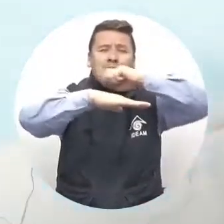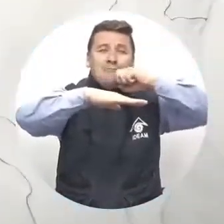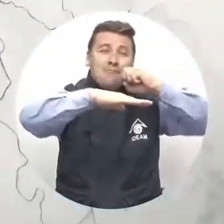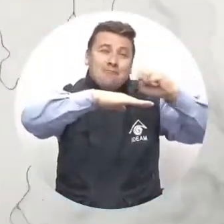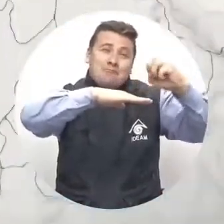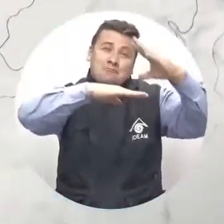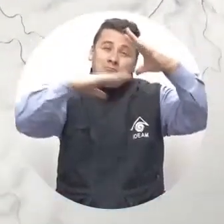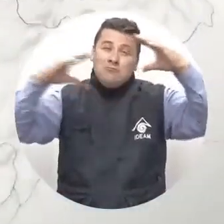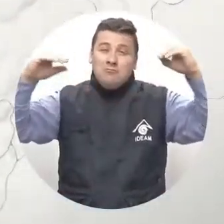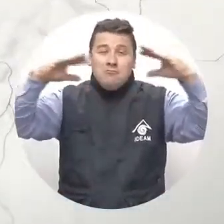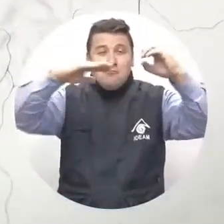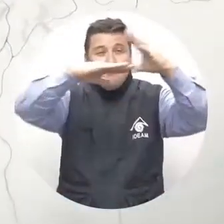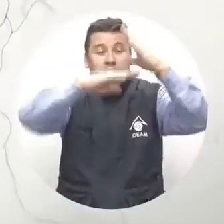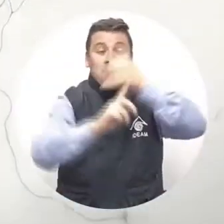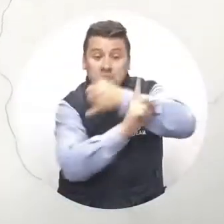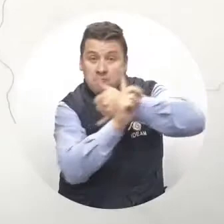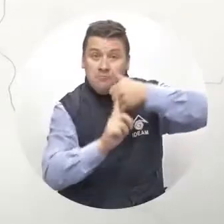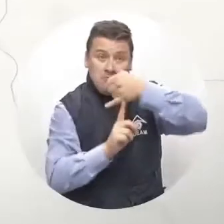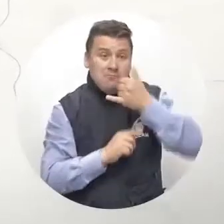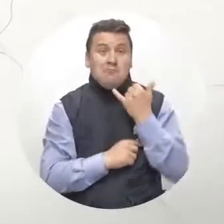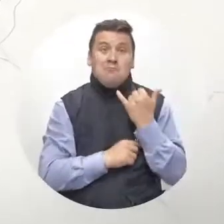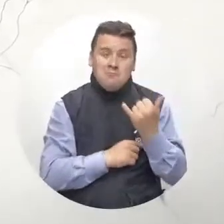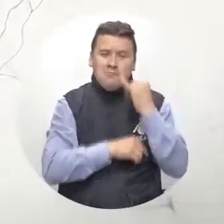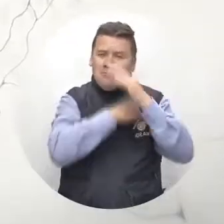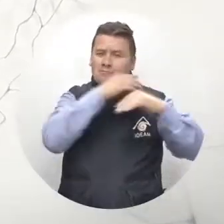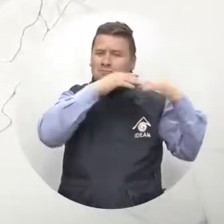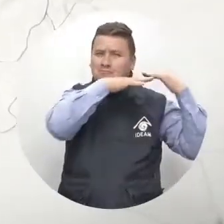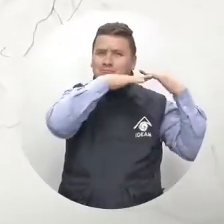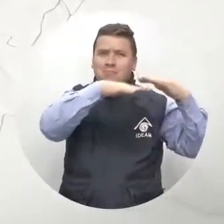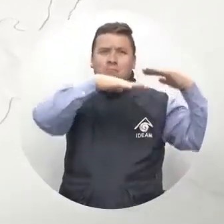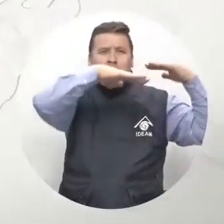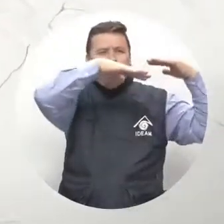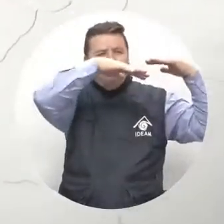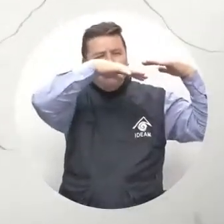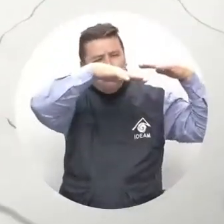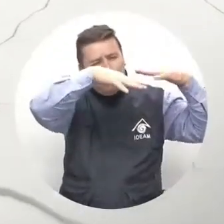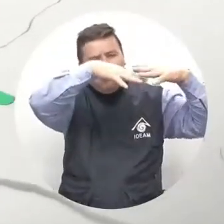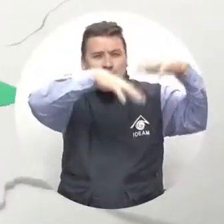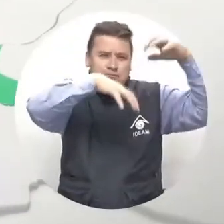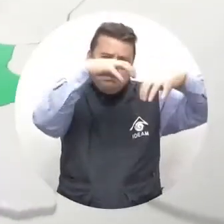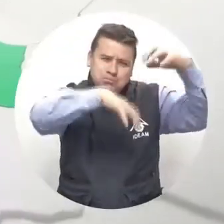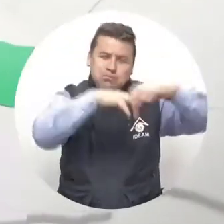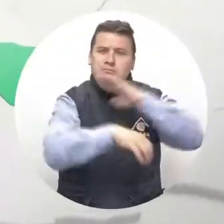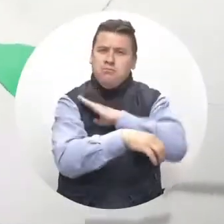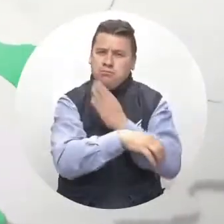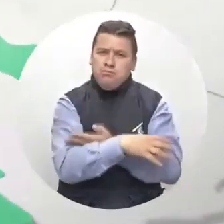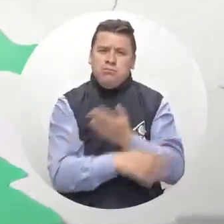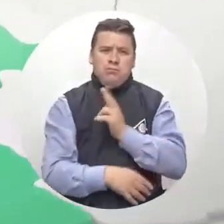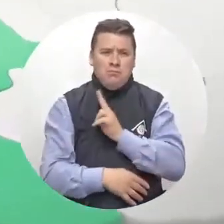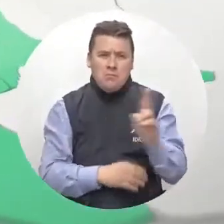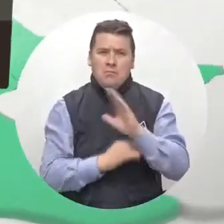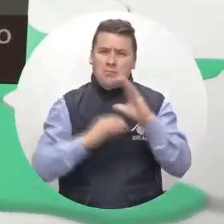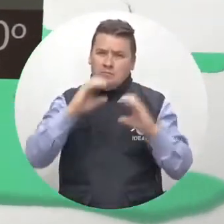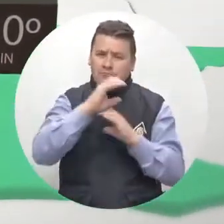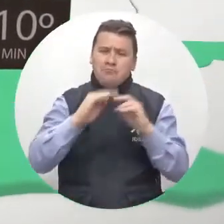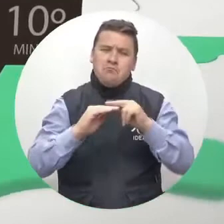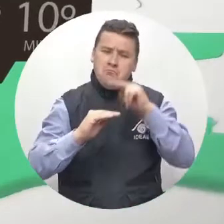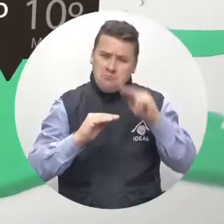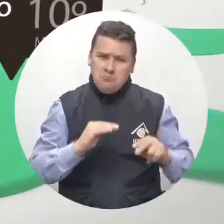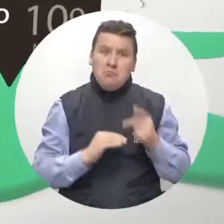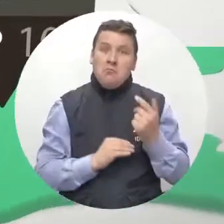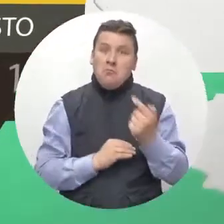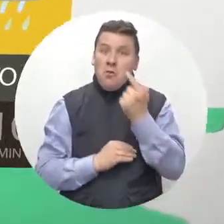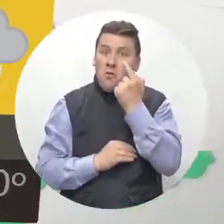cielo nublado. En el litoral del Pacífico, el cielo estará encapotado, trayendo lluvias intensas en Valle, Cauca y Nariño.